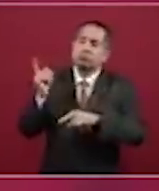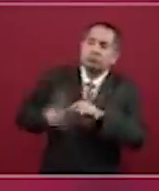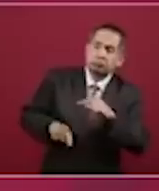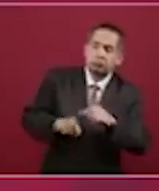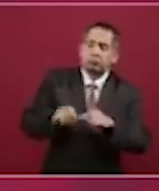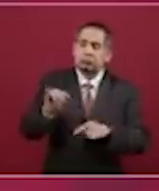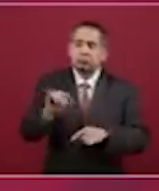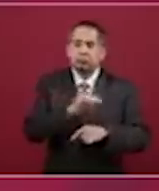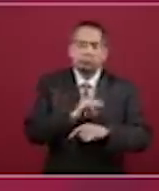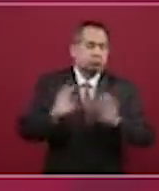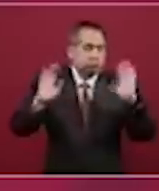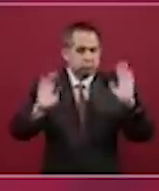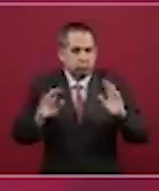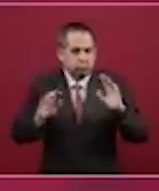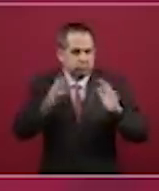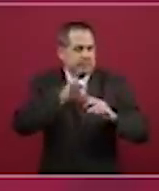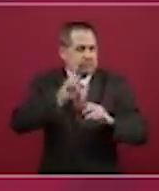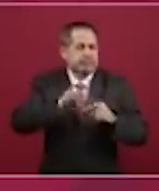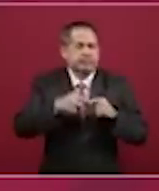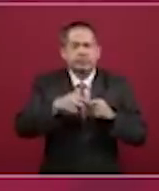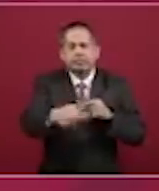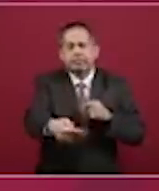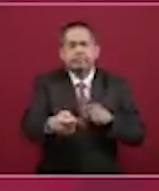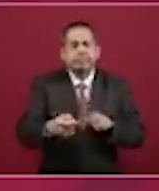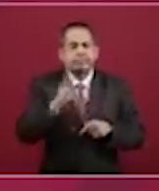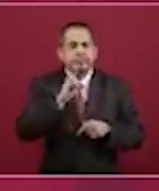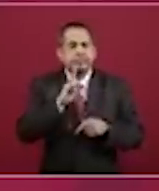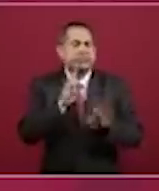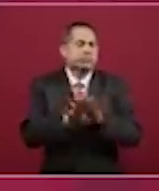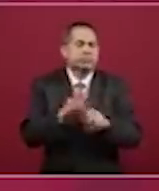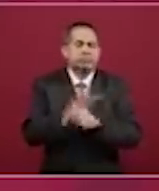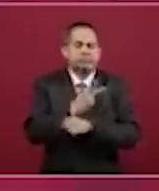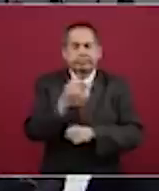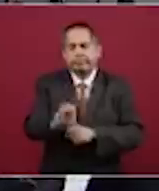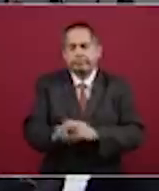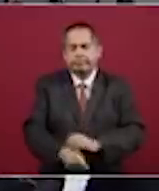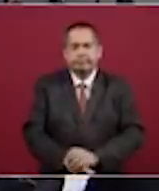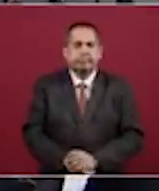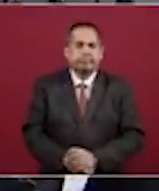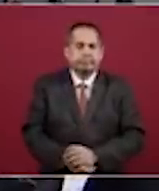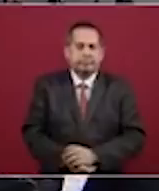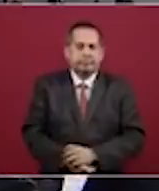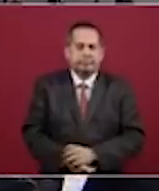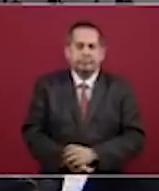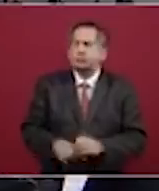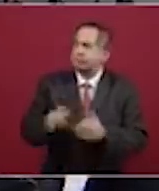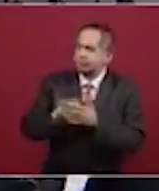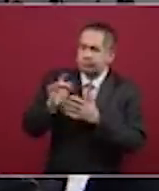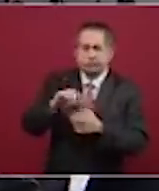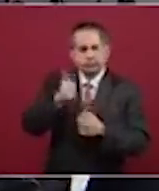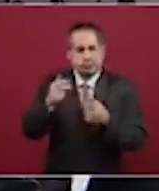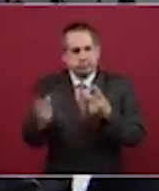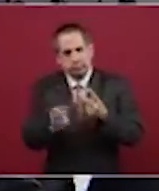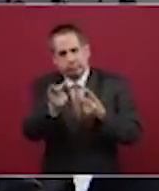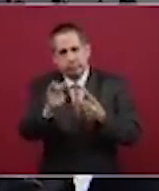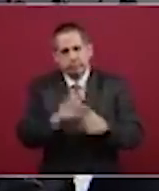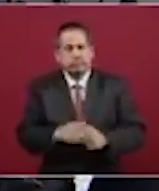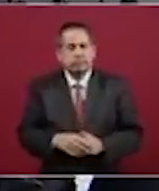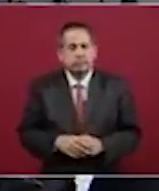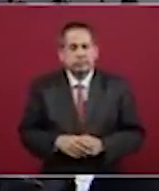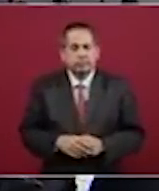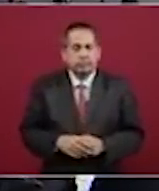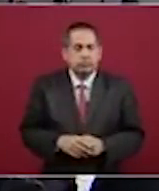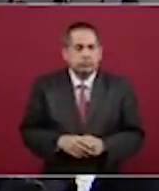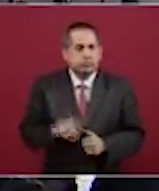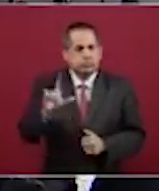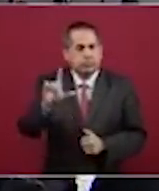Vamos a ver en qué termina esta situación. Gracias, presidente. La otra pregunta sería, el